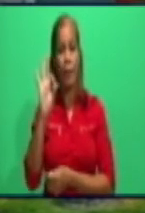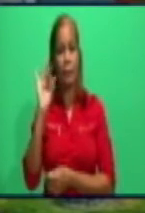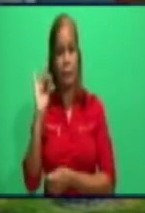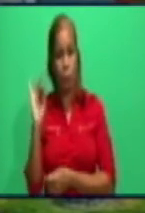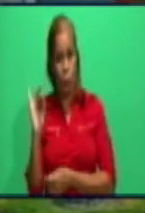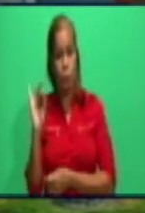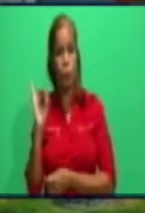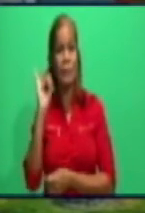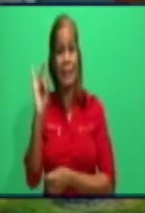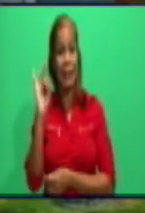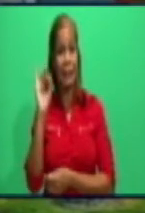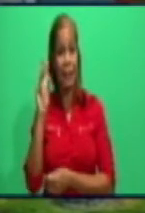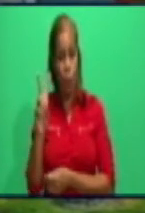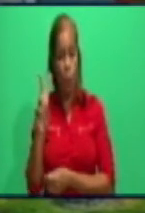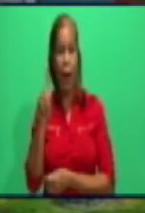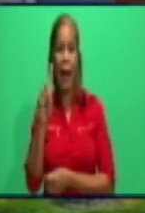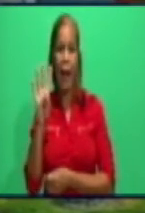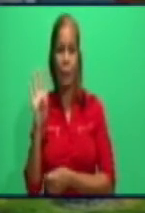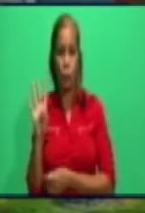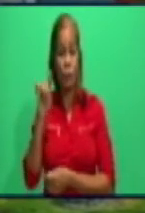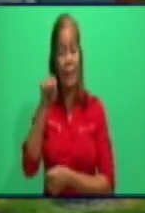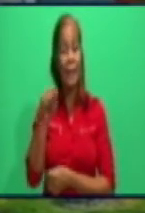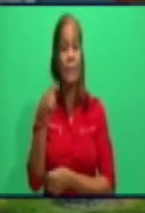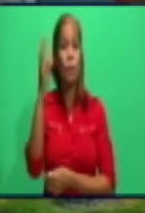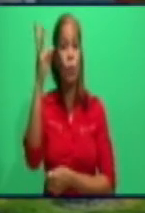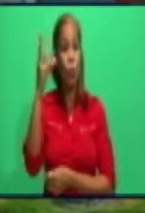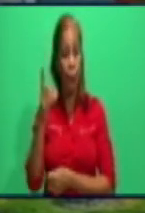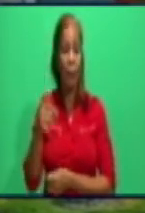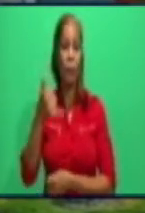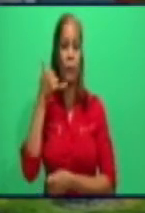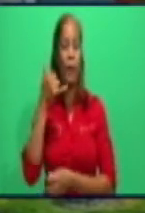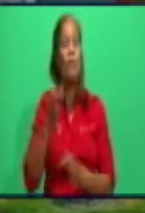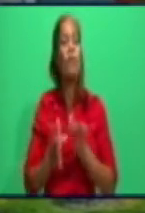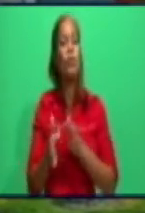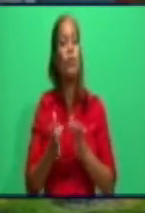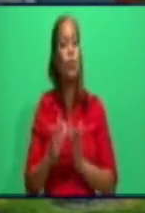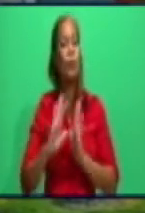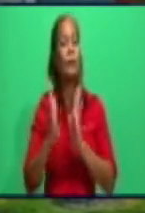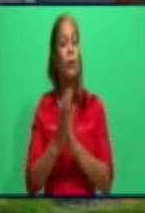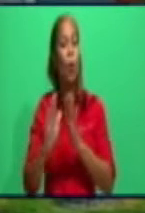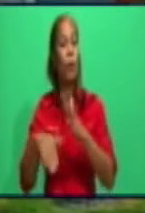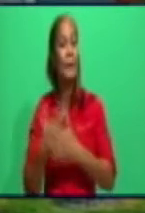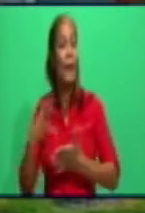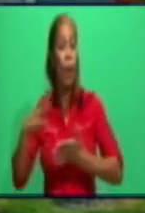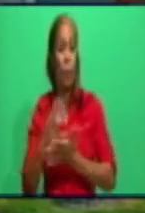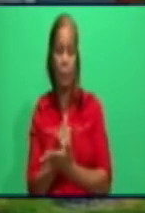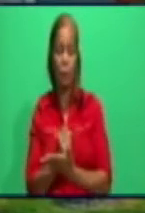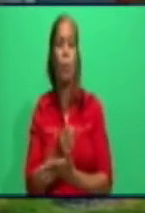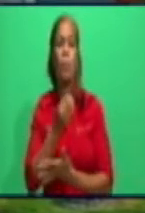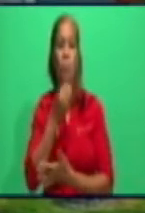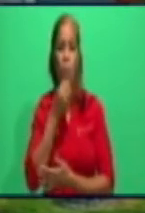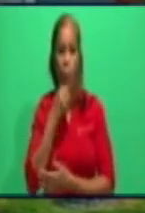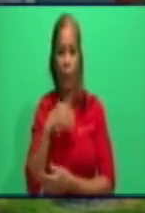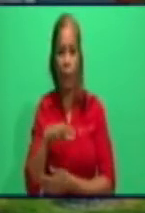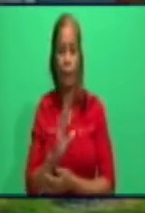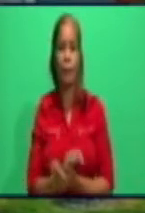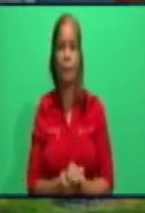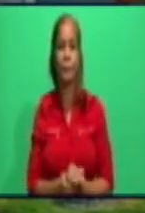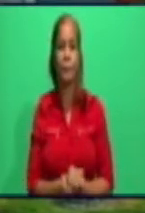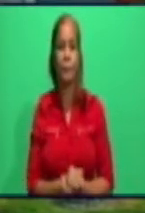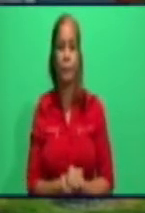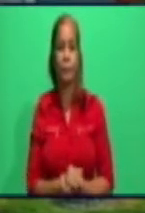487214. Esos 4 números de teléfonos funcionan las 24 horas del día. Voy a despedir al doctor con un